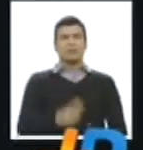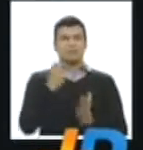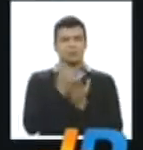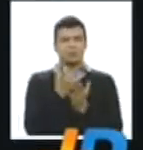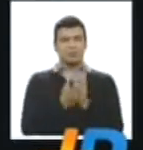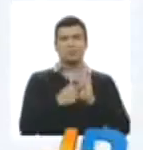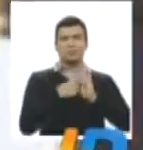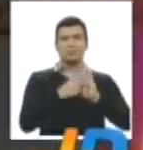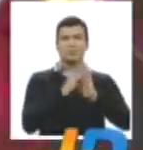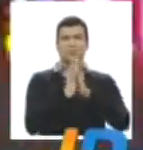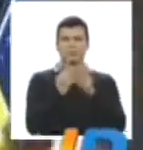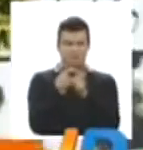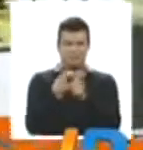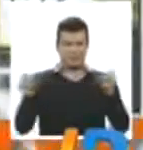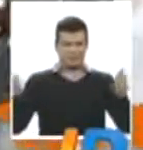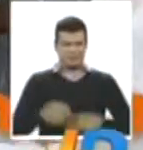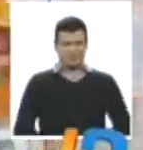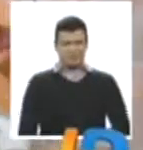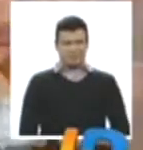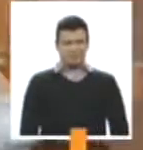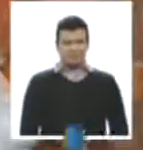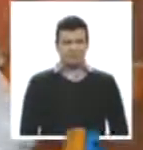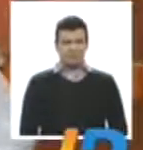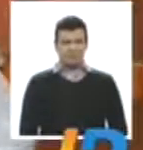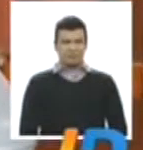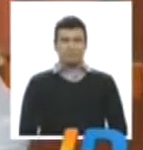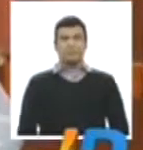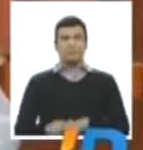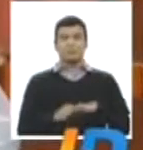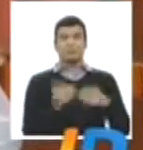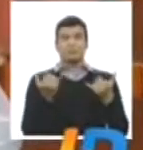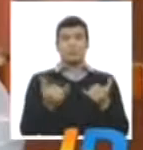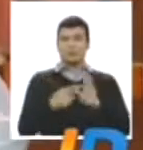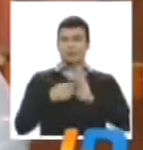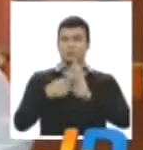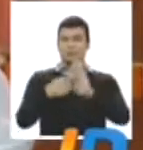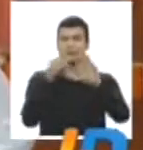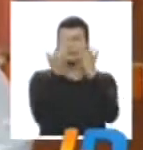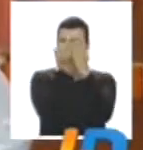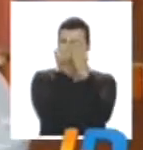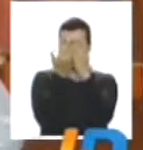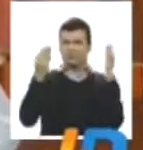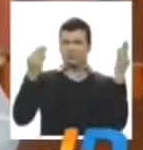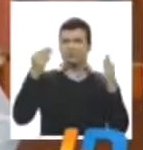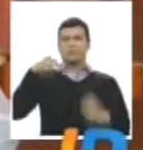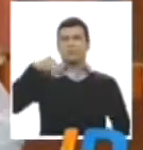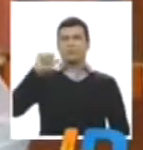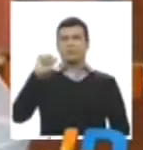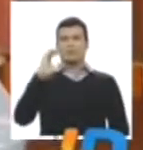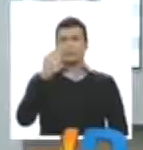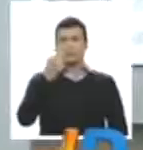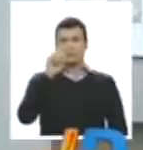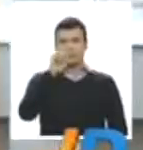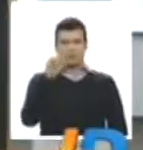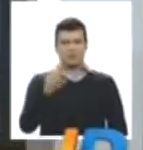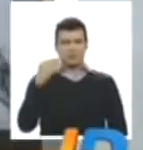a diferentes públicos. Por estos días se exhibe en Cali una muestra denominada Machos, historias de nenas.